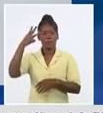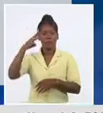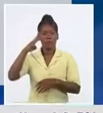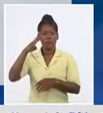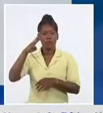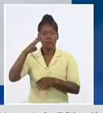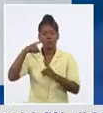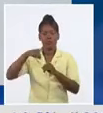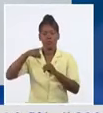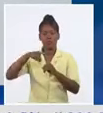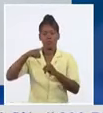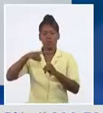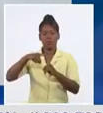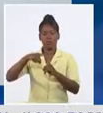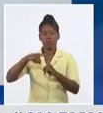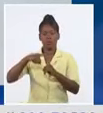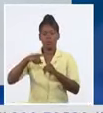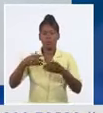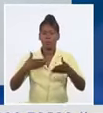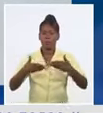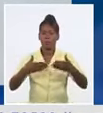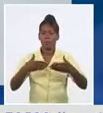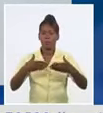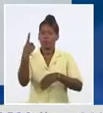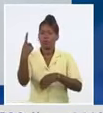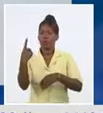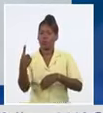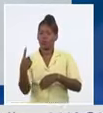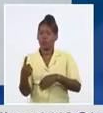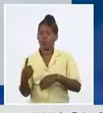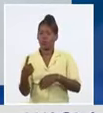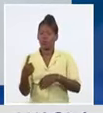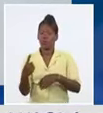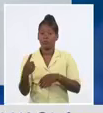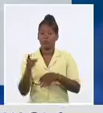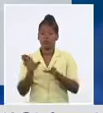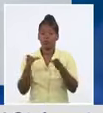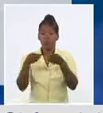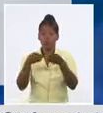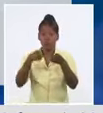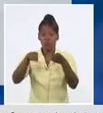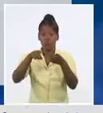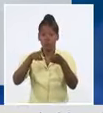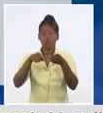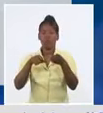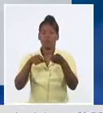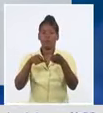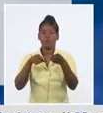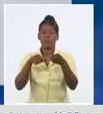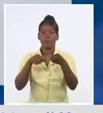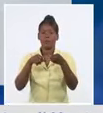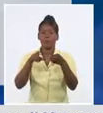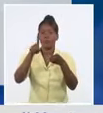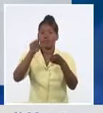Panamá, 1 de cada uno, y todos son viajeros cubanos, excepto un viajero turco procedente